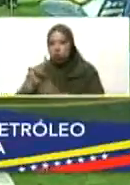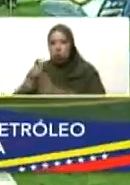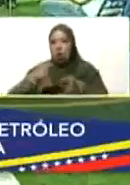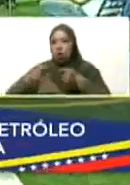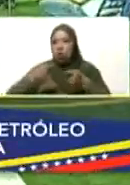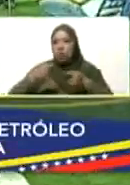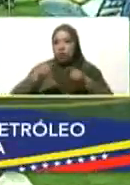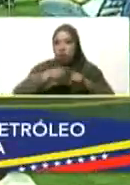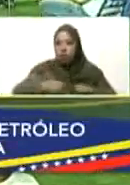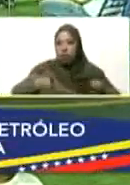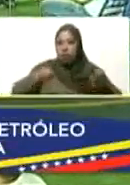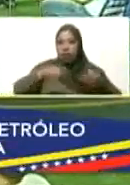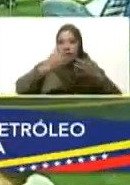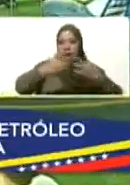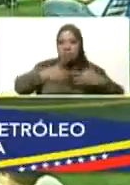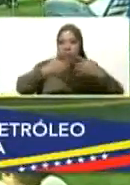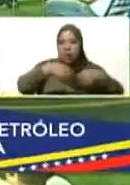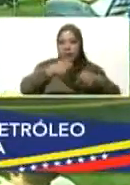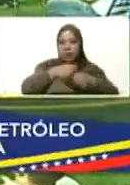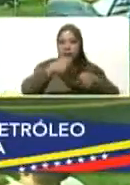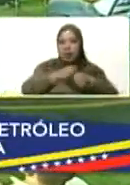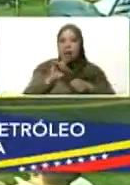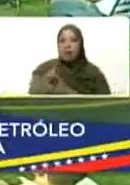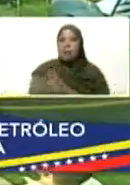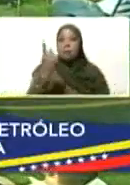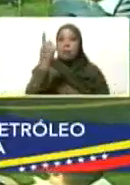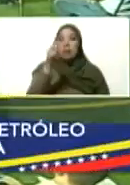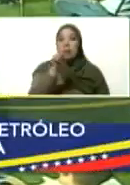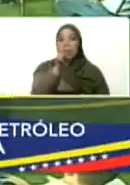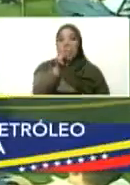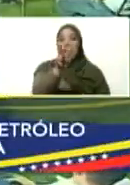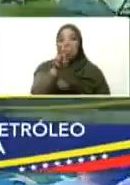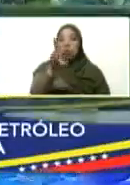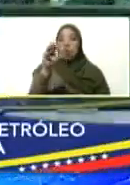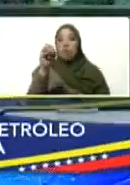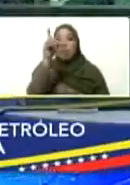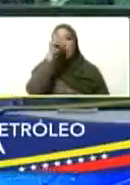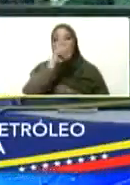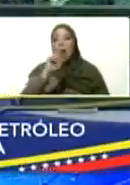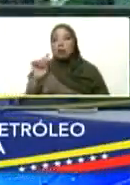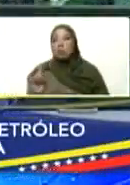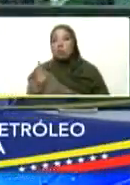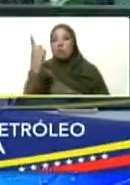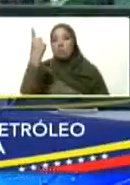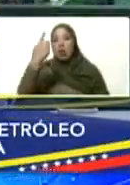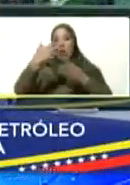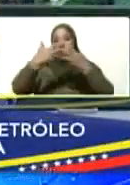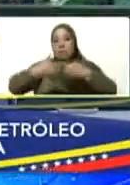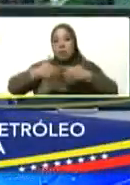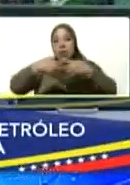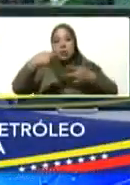en 120 años. Primera vez en 120 años, tomen nota,